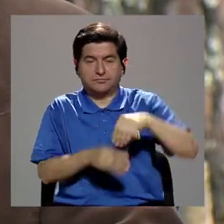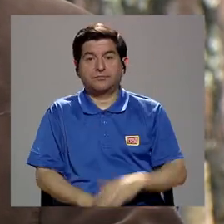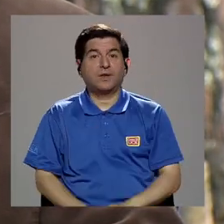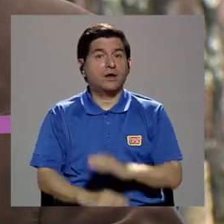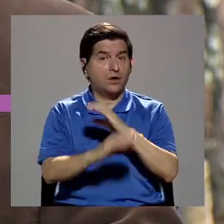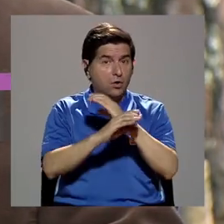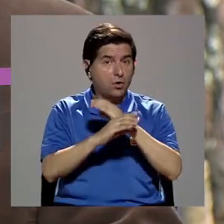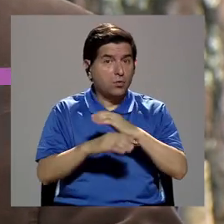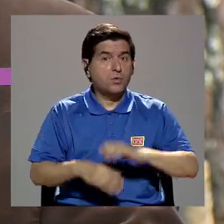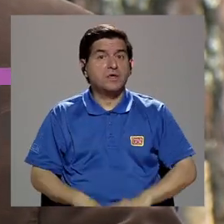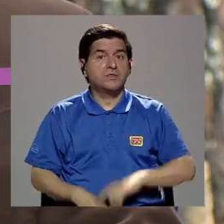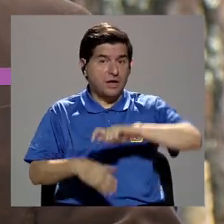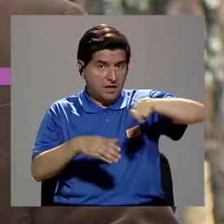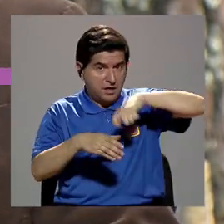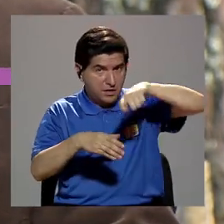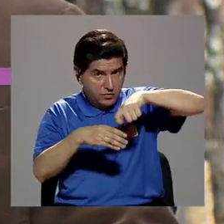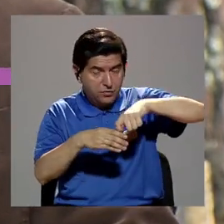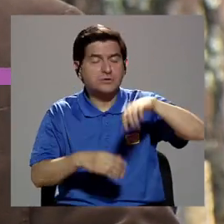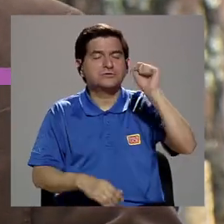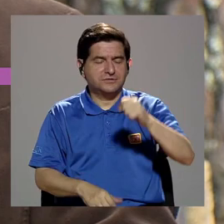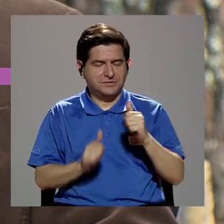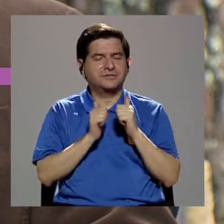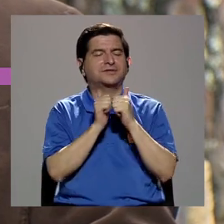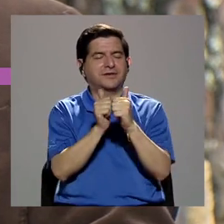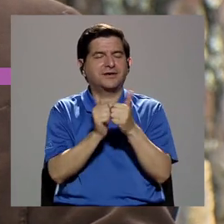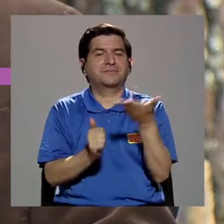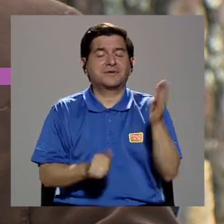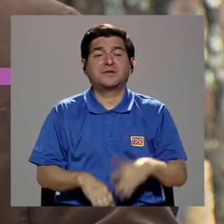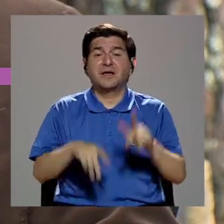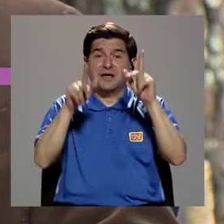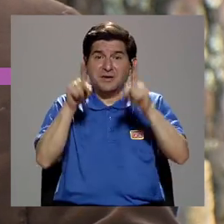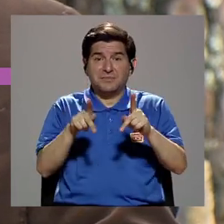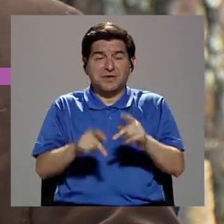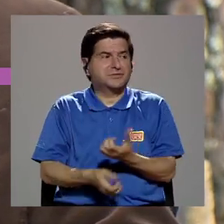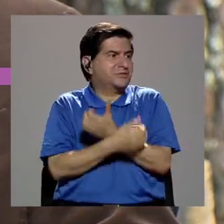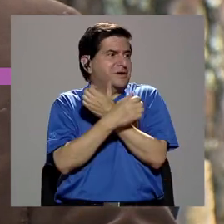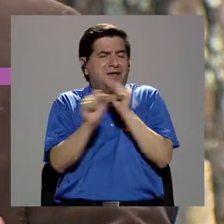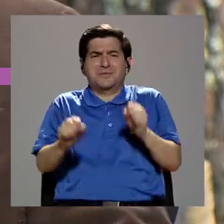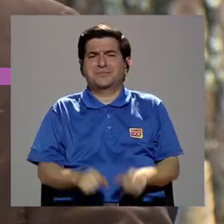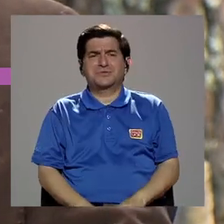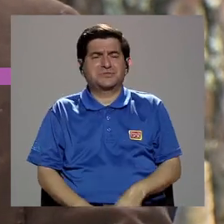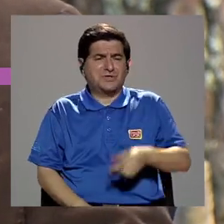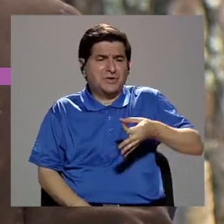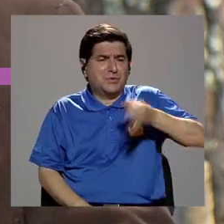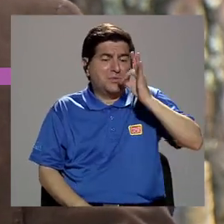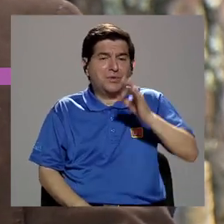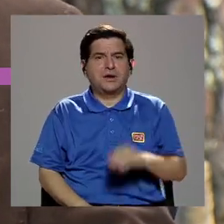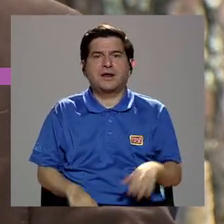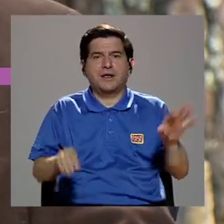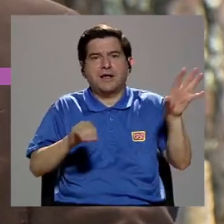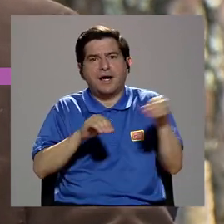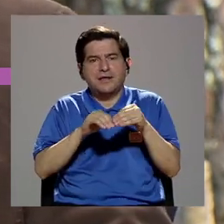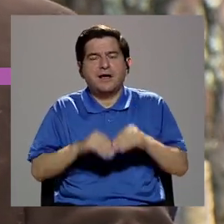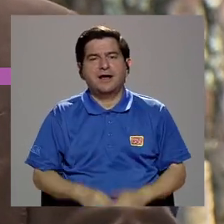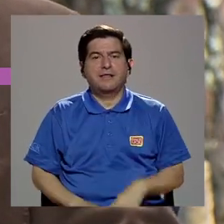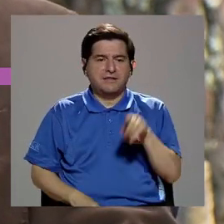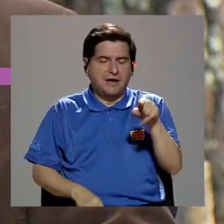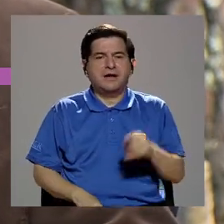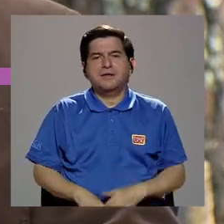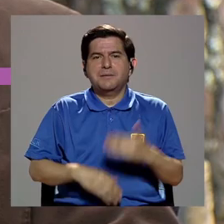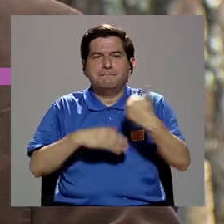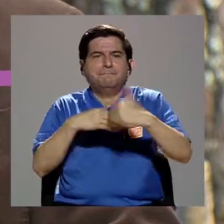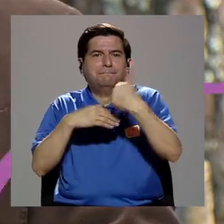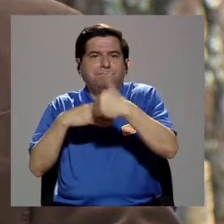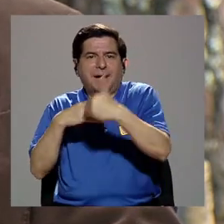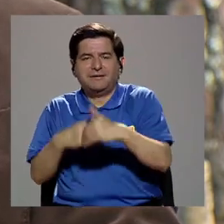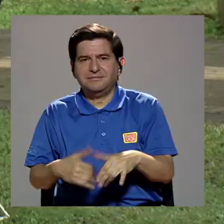azúcar. De no abusar y lo que le acompañamos, ¿verdad? Porque hay gente que se le hace imposible un café sin medio baguette de pan, ¿verdad? Entonces, ahí ya perdimos